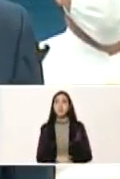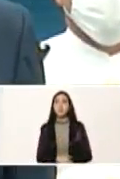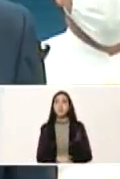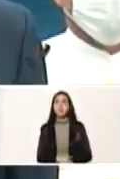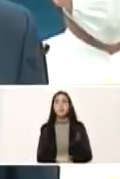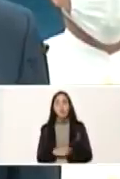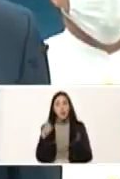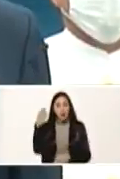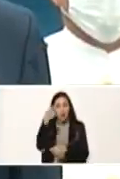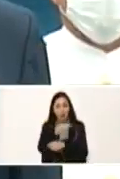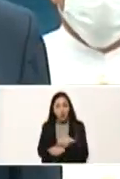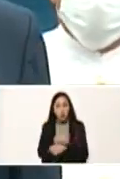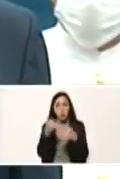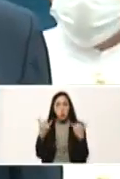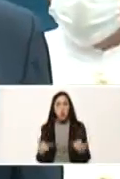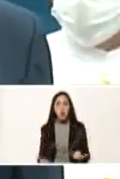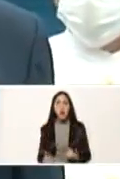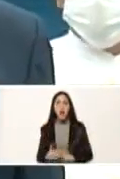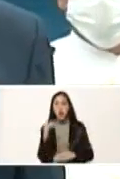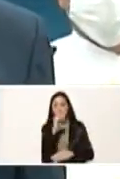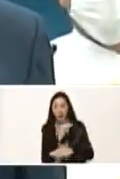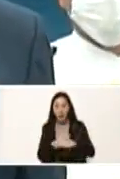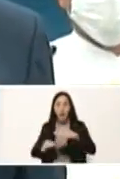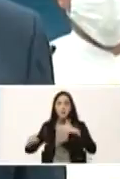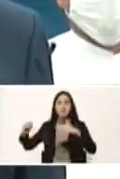recién graduados y ascendidos,